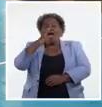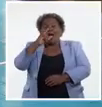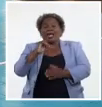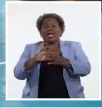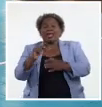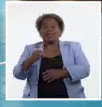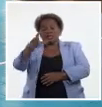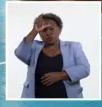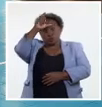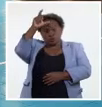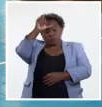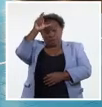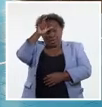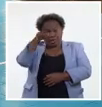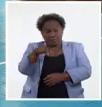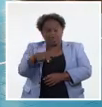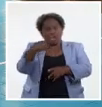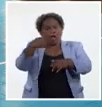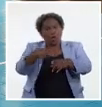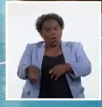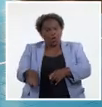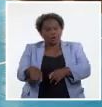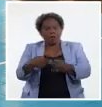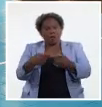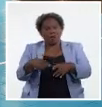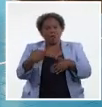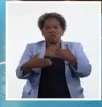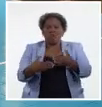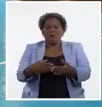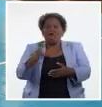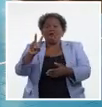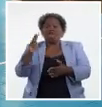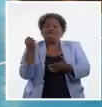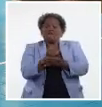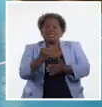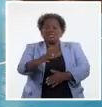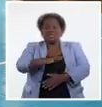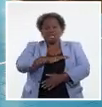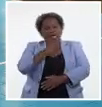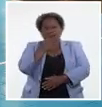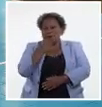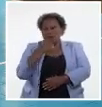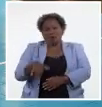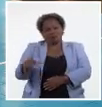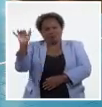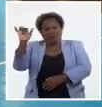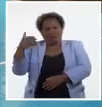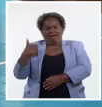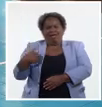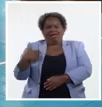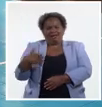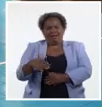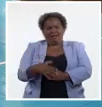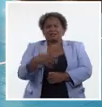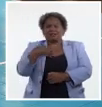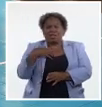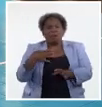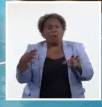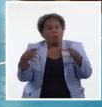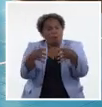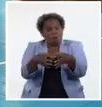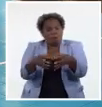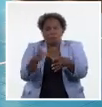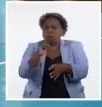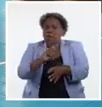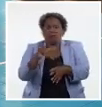Tuvimos la posibilidad de otro atleta, pero bueno, por cuestiones de visado no pudo ir a jugar en la Liga Argentina. pero nos queda otro número de atletas que no